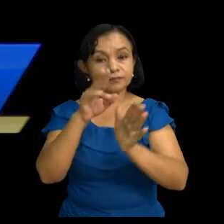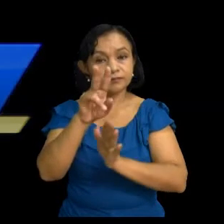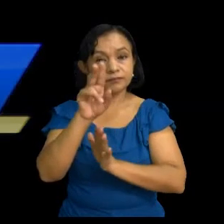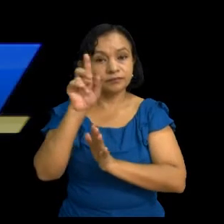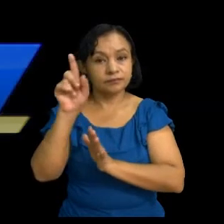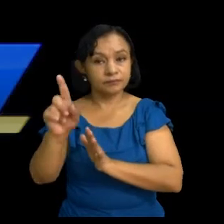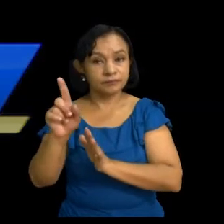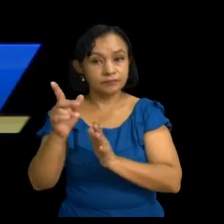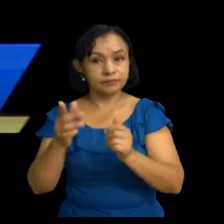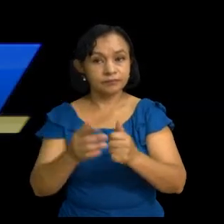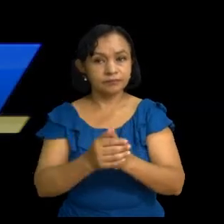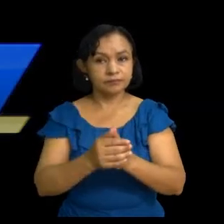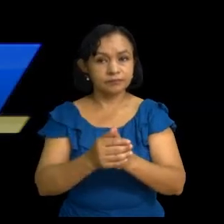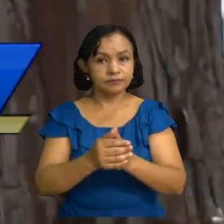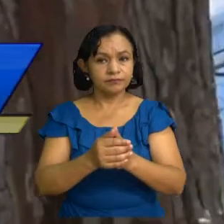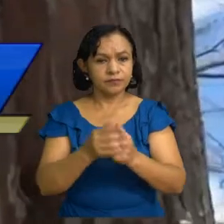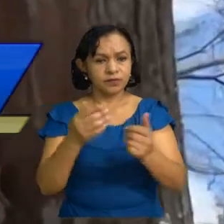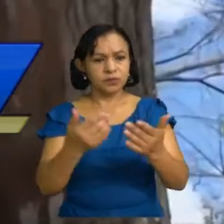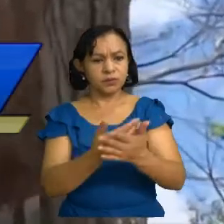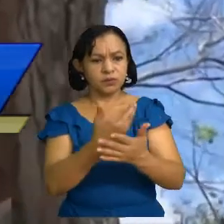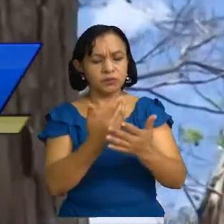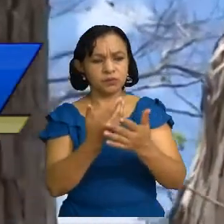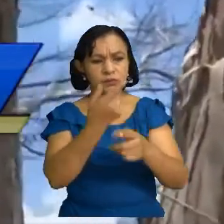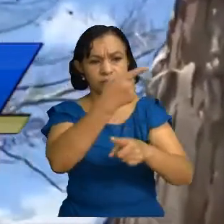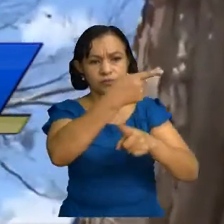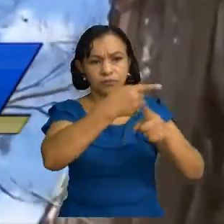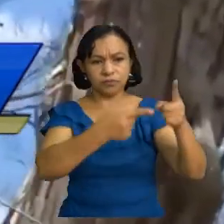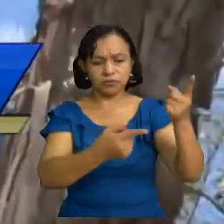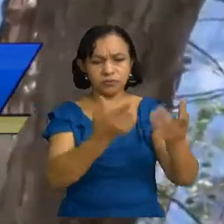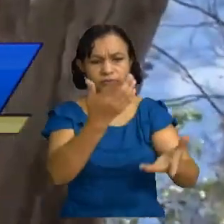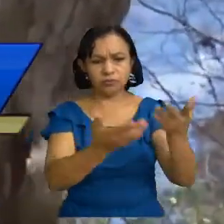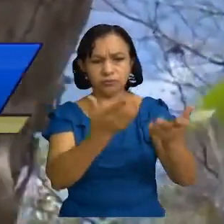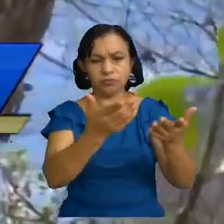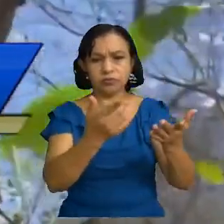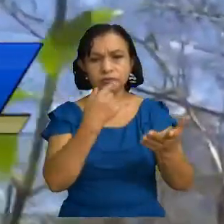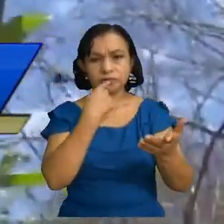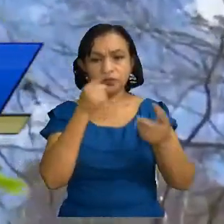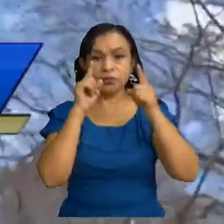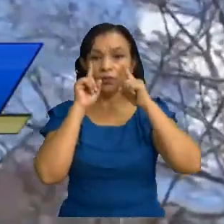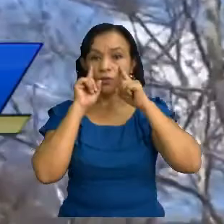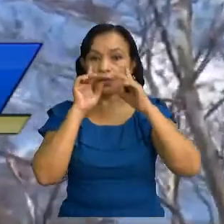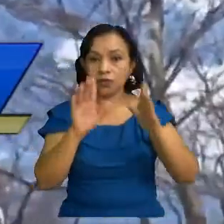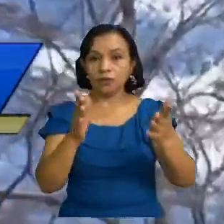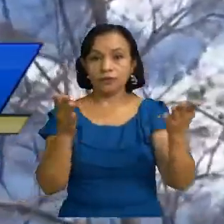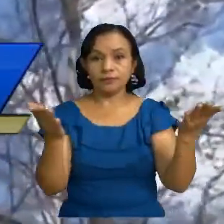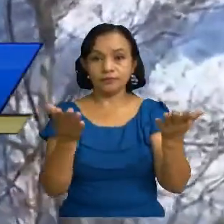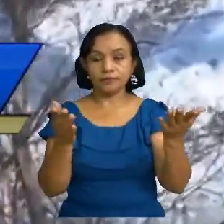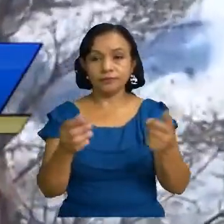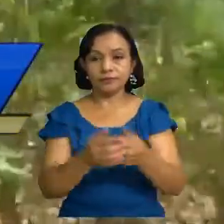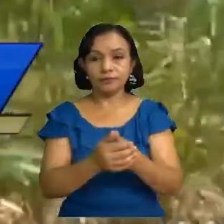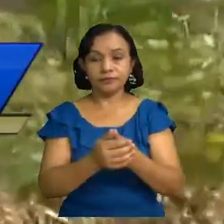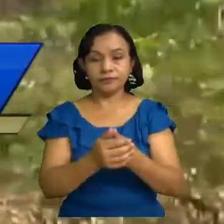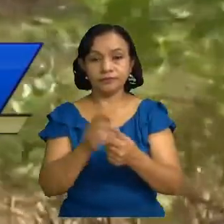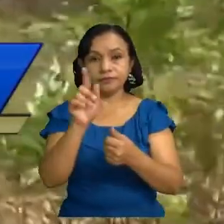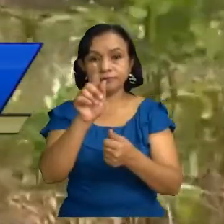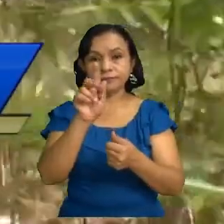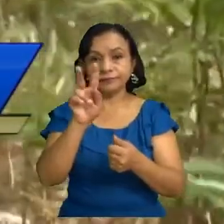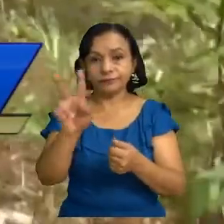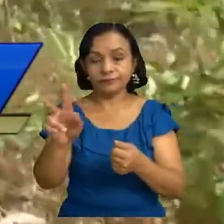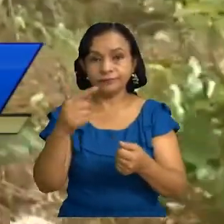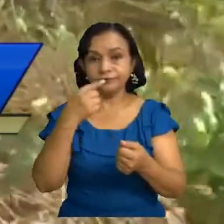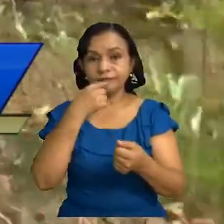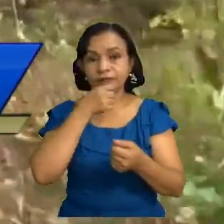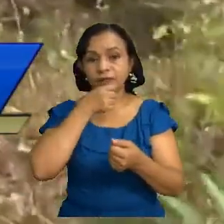nos quemó la reserva una parte verdad también eso hay que ser cuidadoso muchos salen en los medios